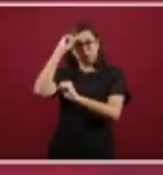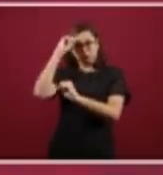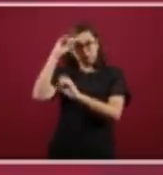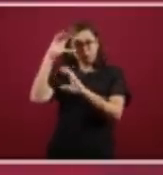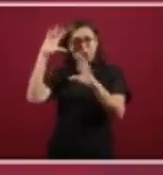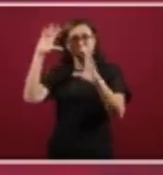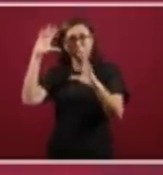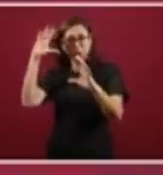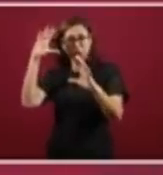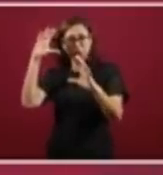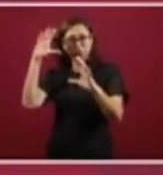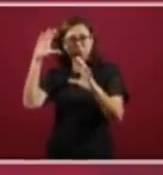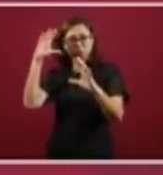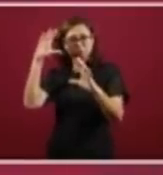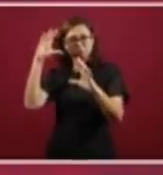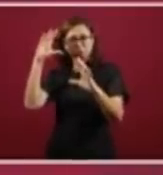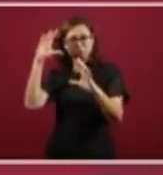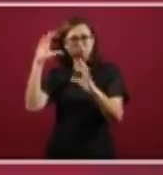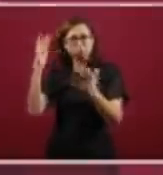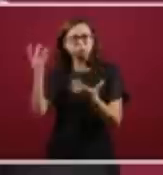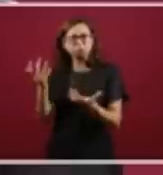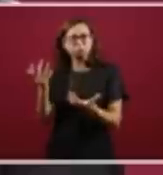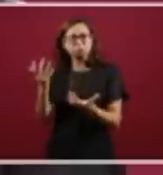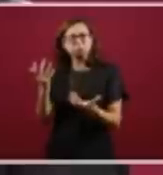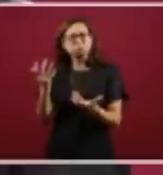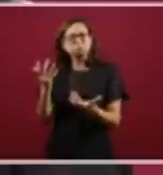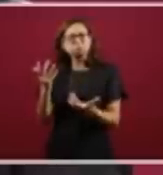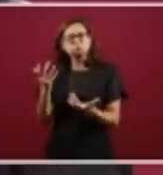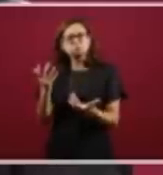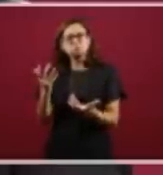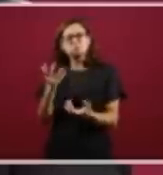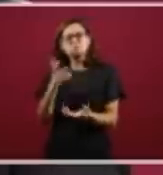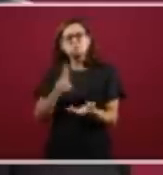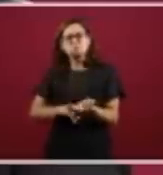tiene ningún reconocimiento.